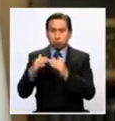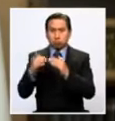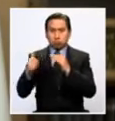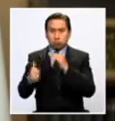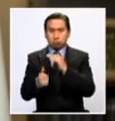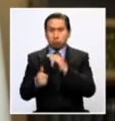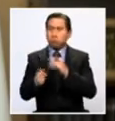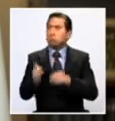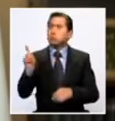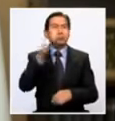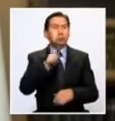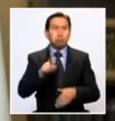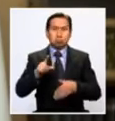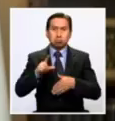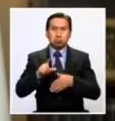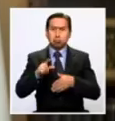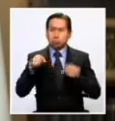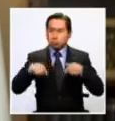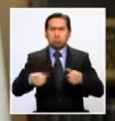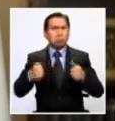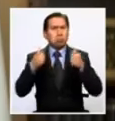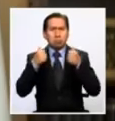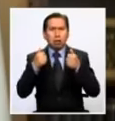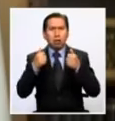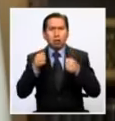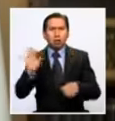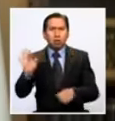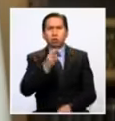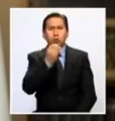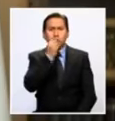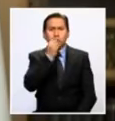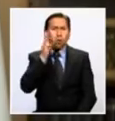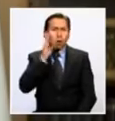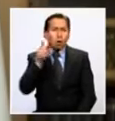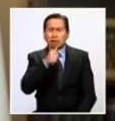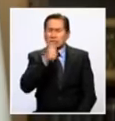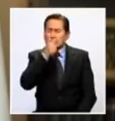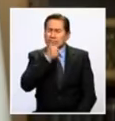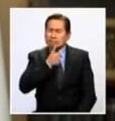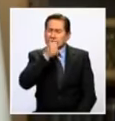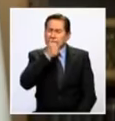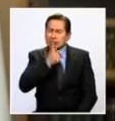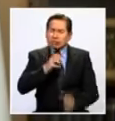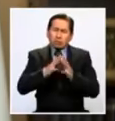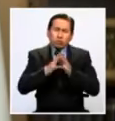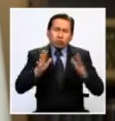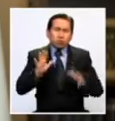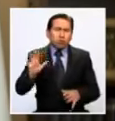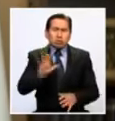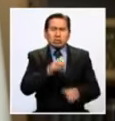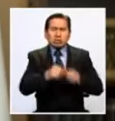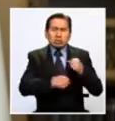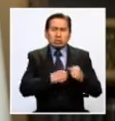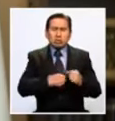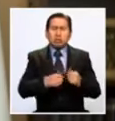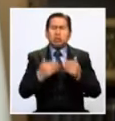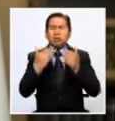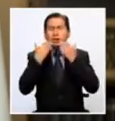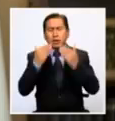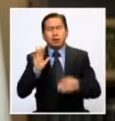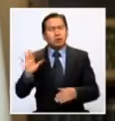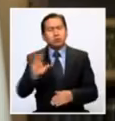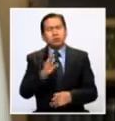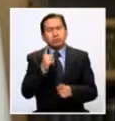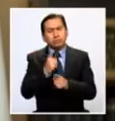continente y eso es porque los hogares se han sacrificado al máximo. Gracias por ese sacrificio que